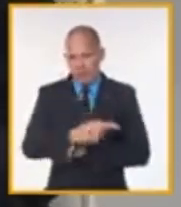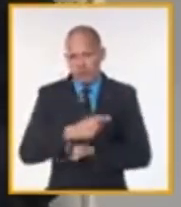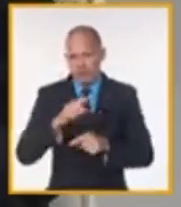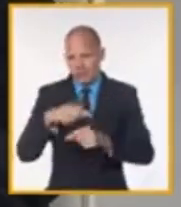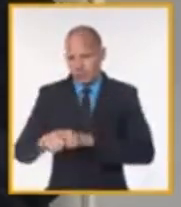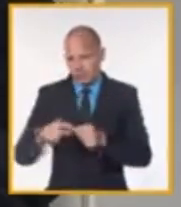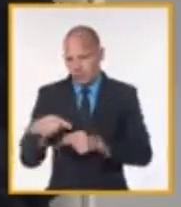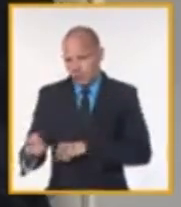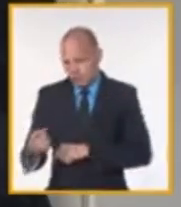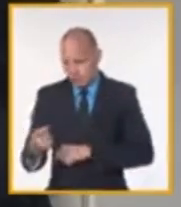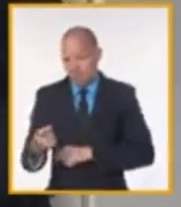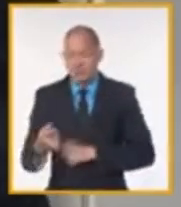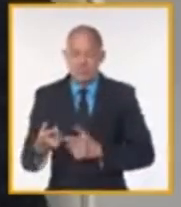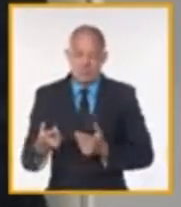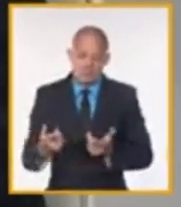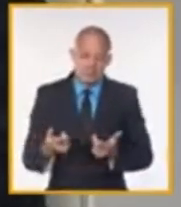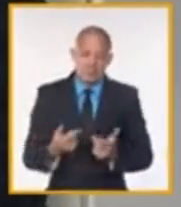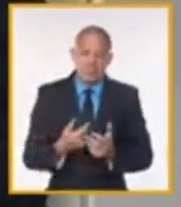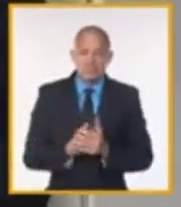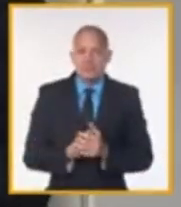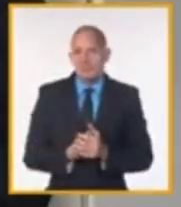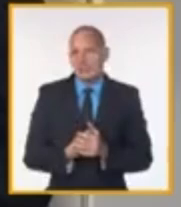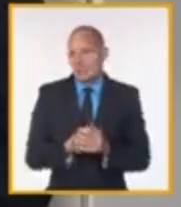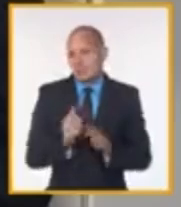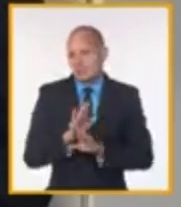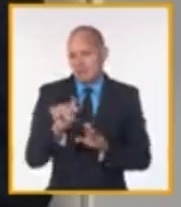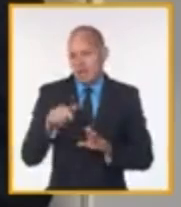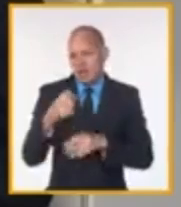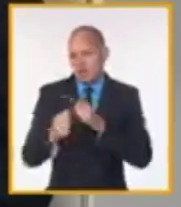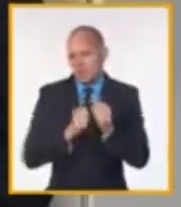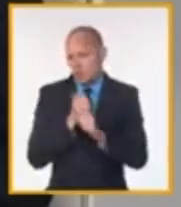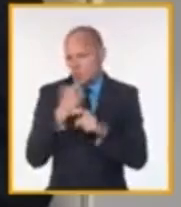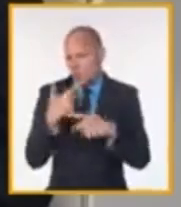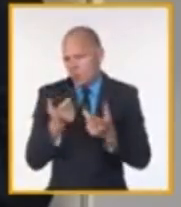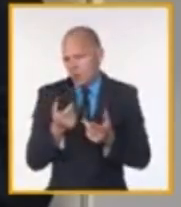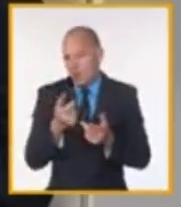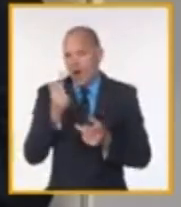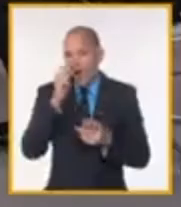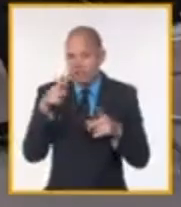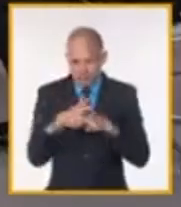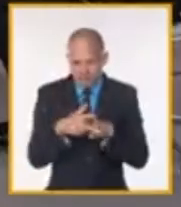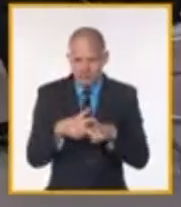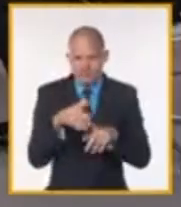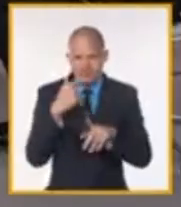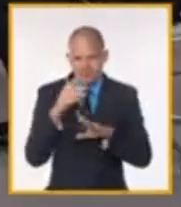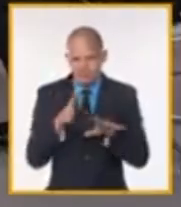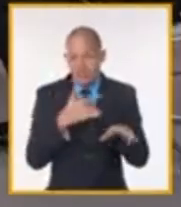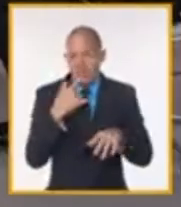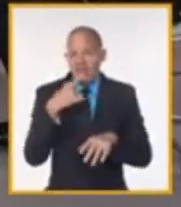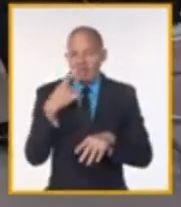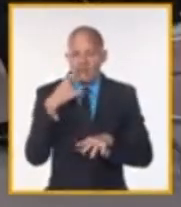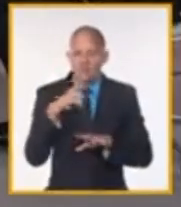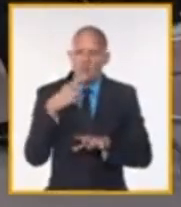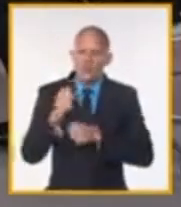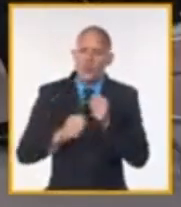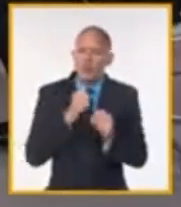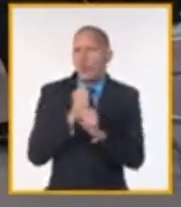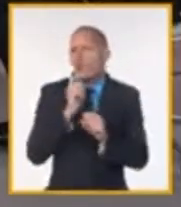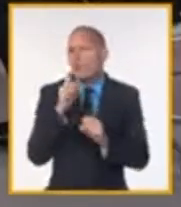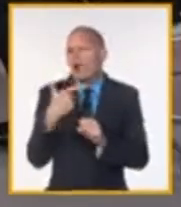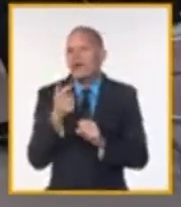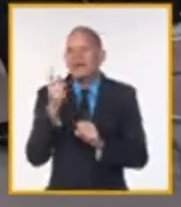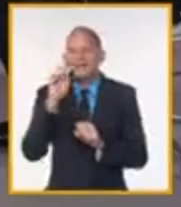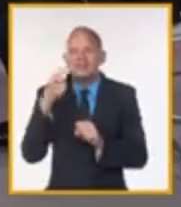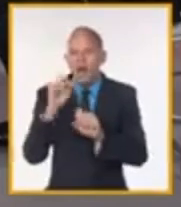que recurrir a eso y y sobre todo a ver no solamente no solamente para matar o sea también para